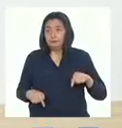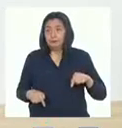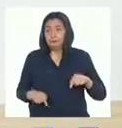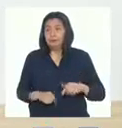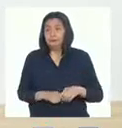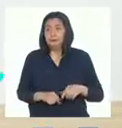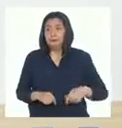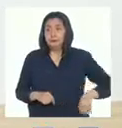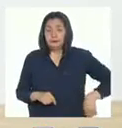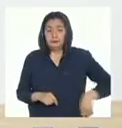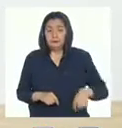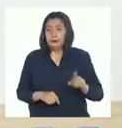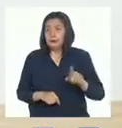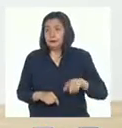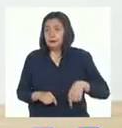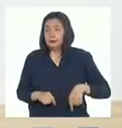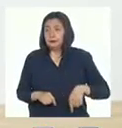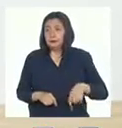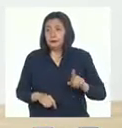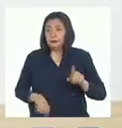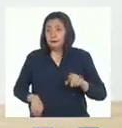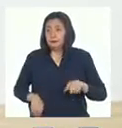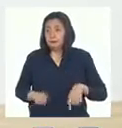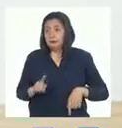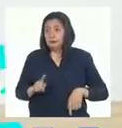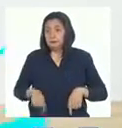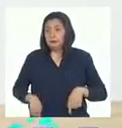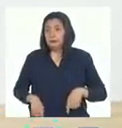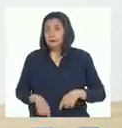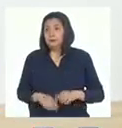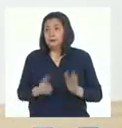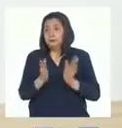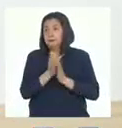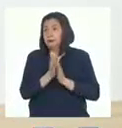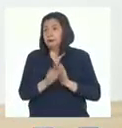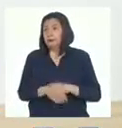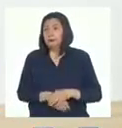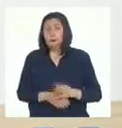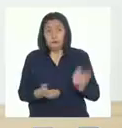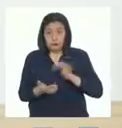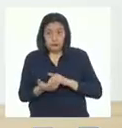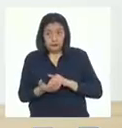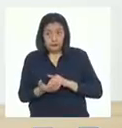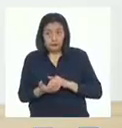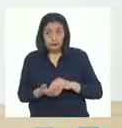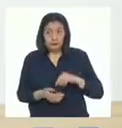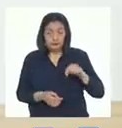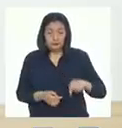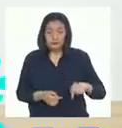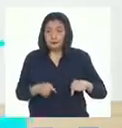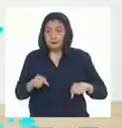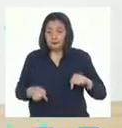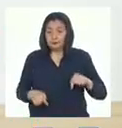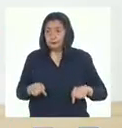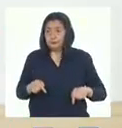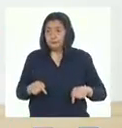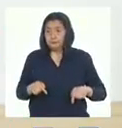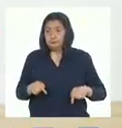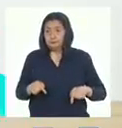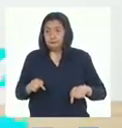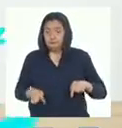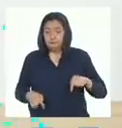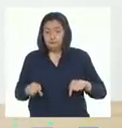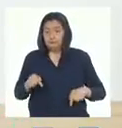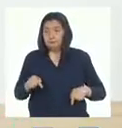izquierda. Pateo, bajé. Pateo y palmas. Una vez más. Va. Derecha, izquierda,